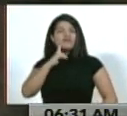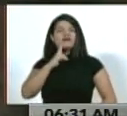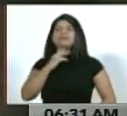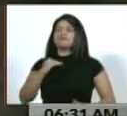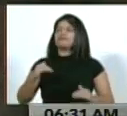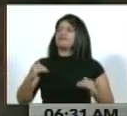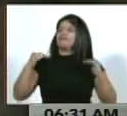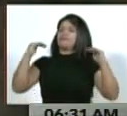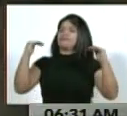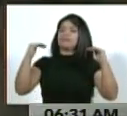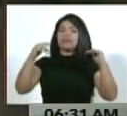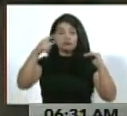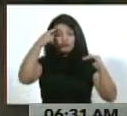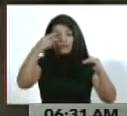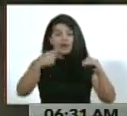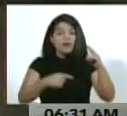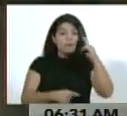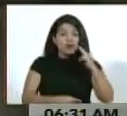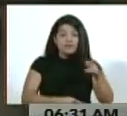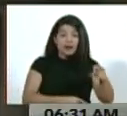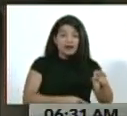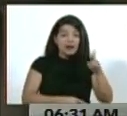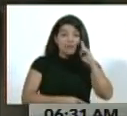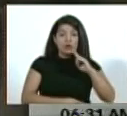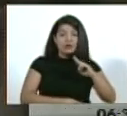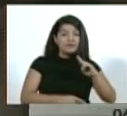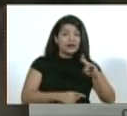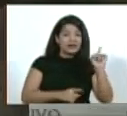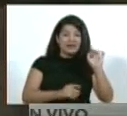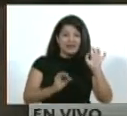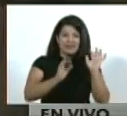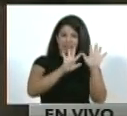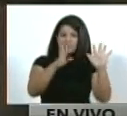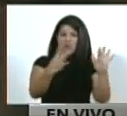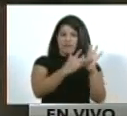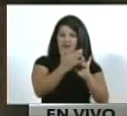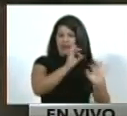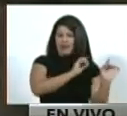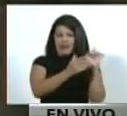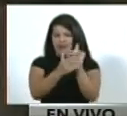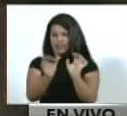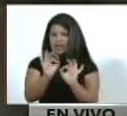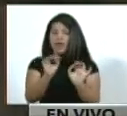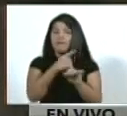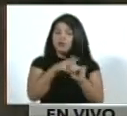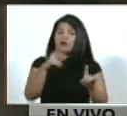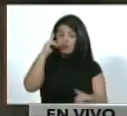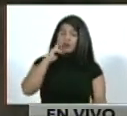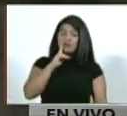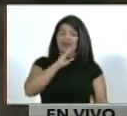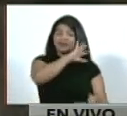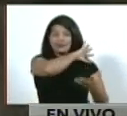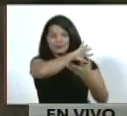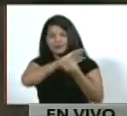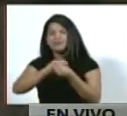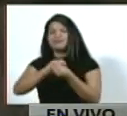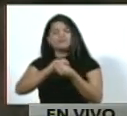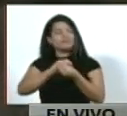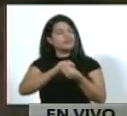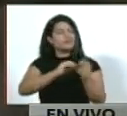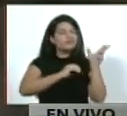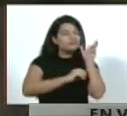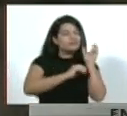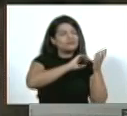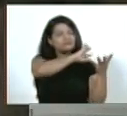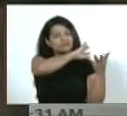Porque aún cuando Bolívar todavía no había entrado en la escena, bueno, Bolívar recoge todo eso,